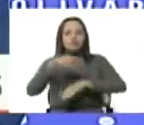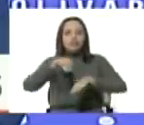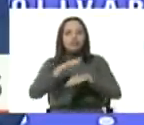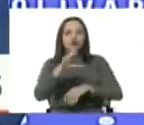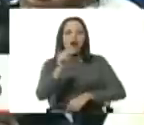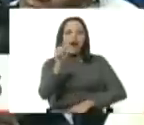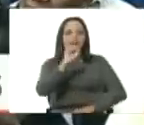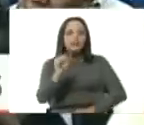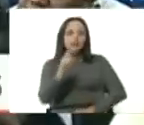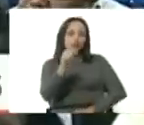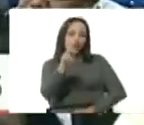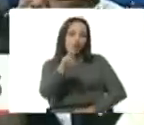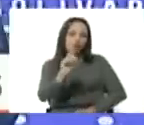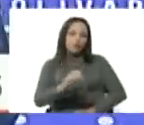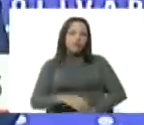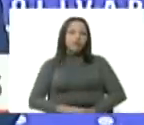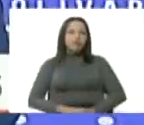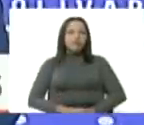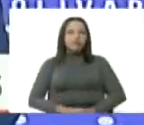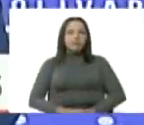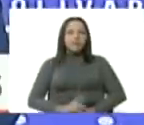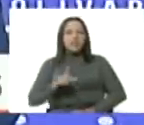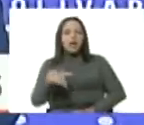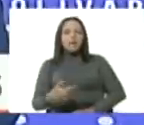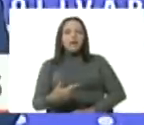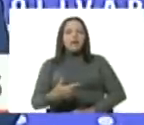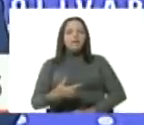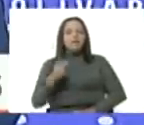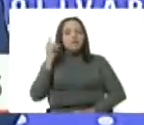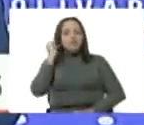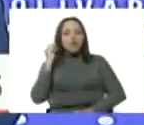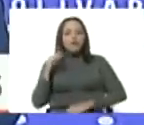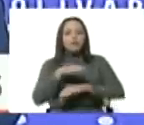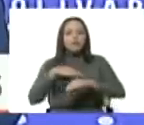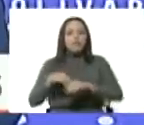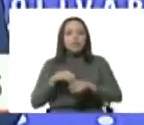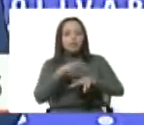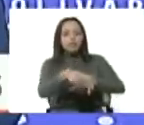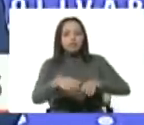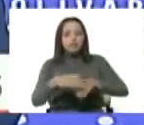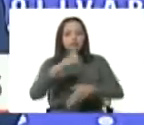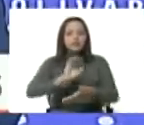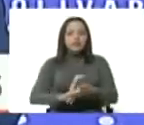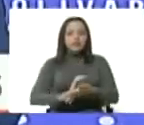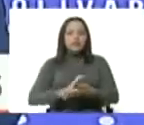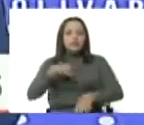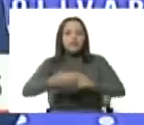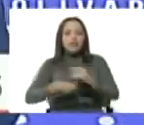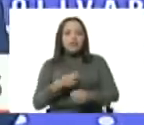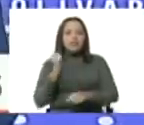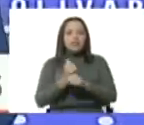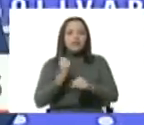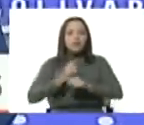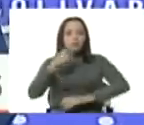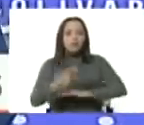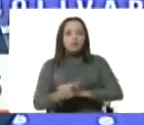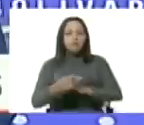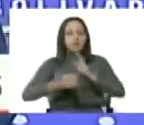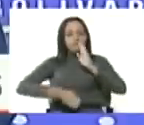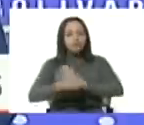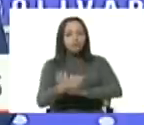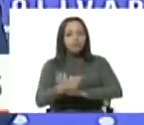Soteldo, Gabriela Peña, la ministra de Agricultura Urbana, para que tengamos este plan. Y rumbo al